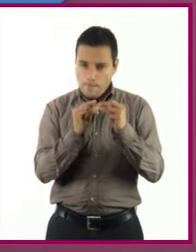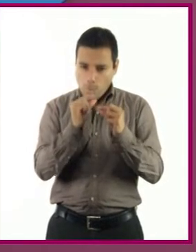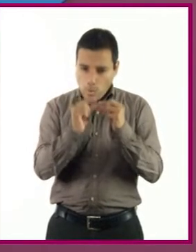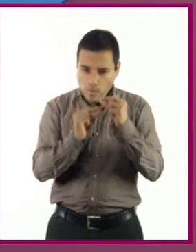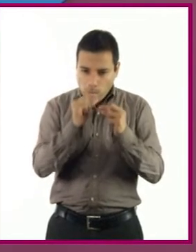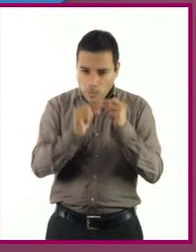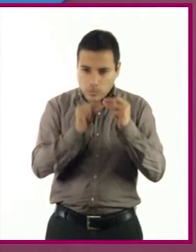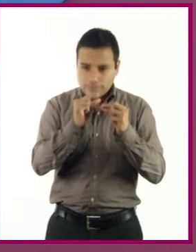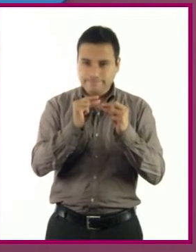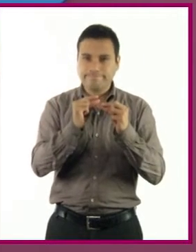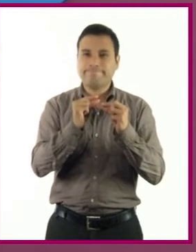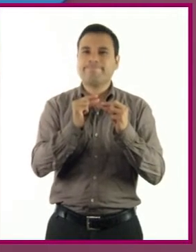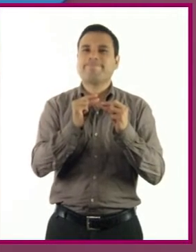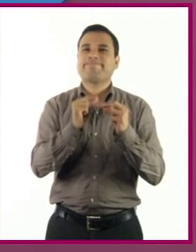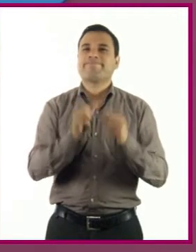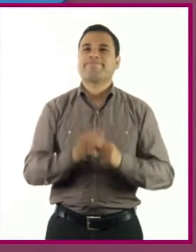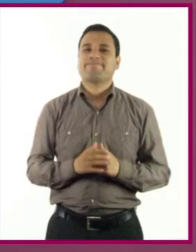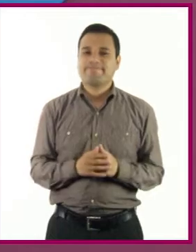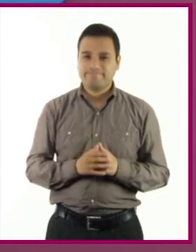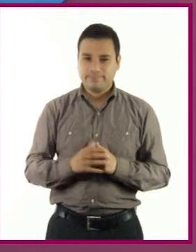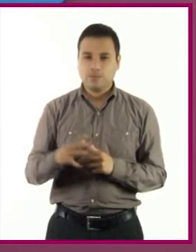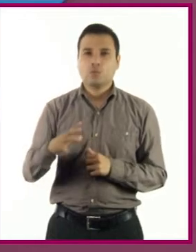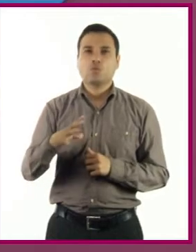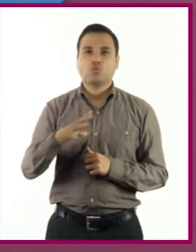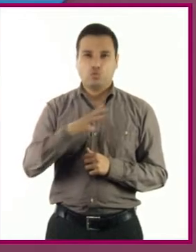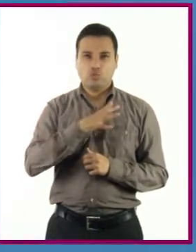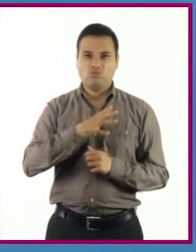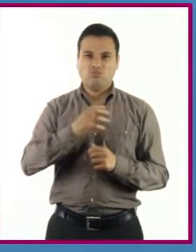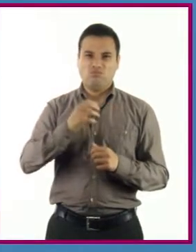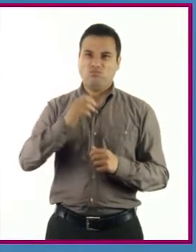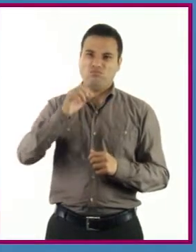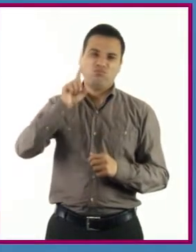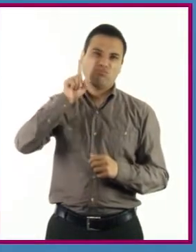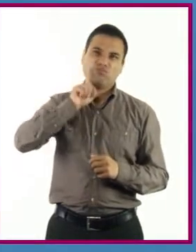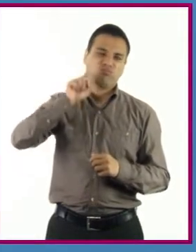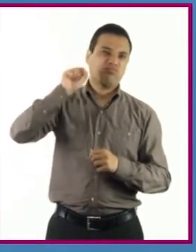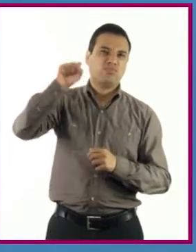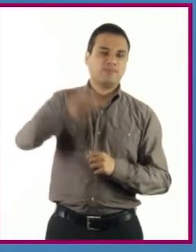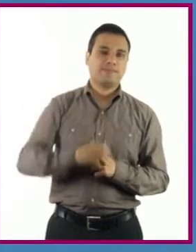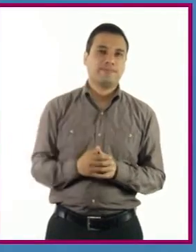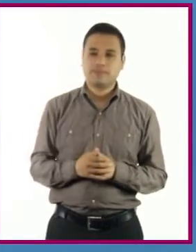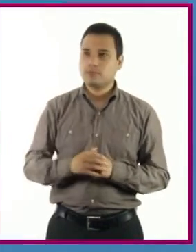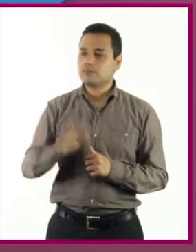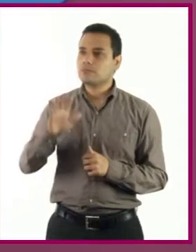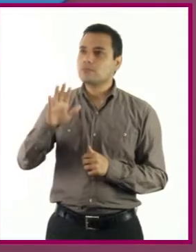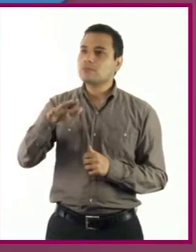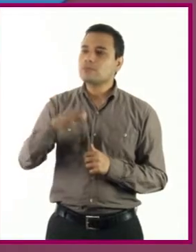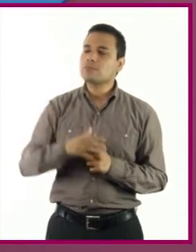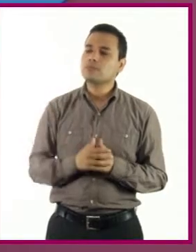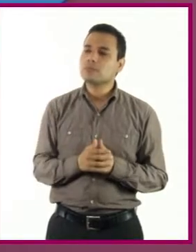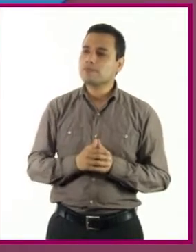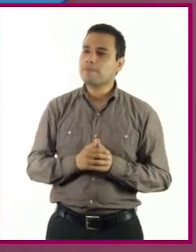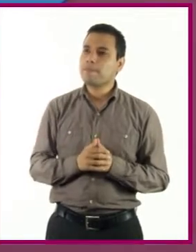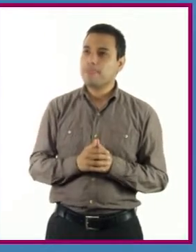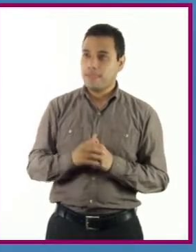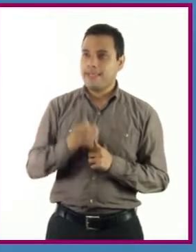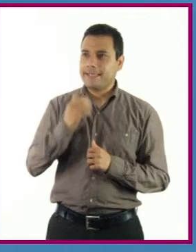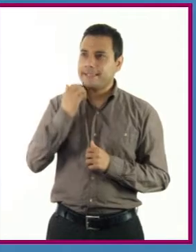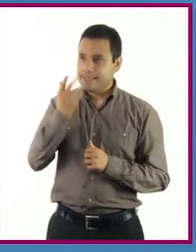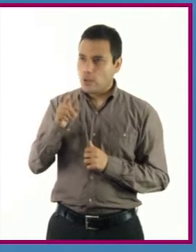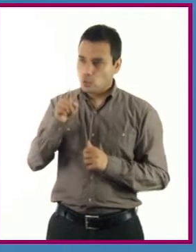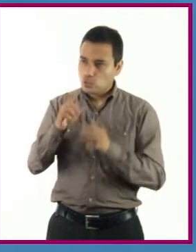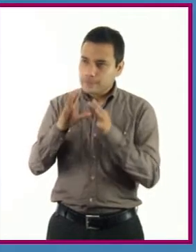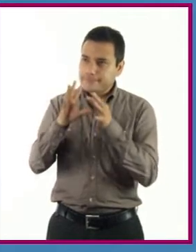fueron conformando en un cuerpo de doctrinas llamado feminismo. Doña Elvia, me gustaría que nos